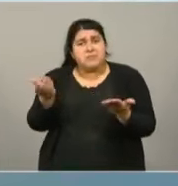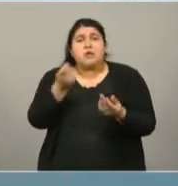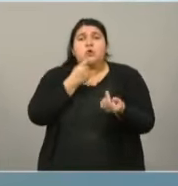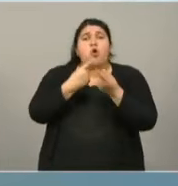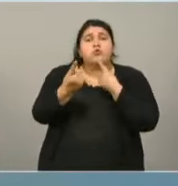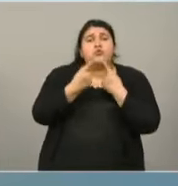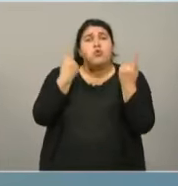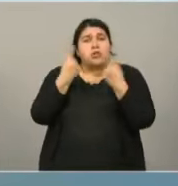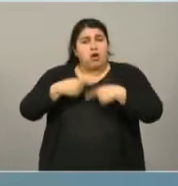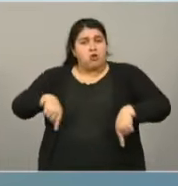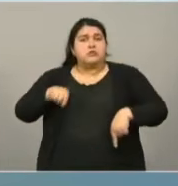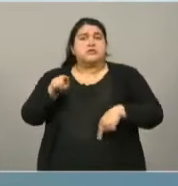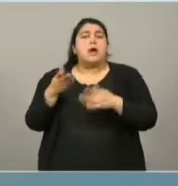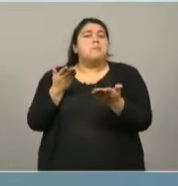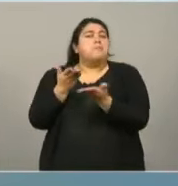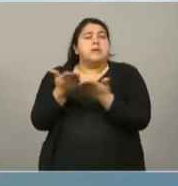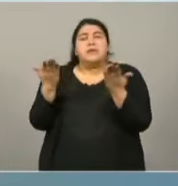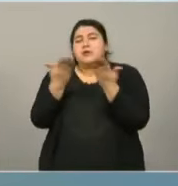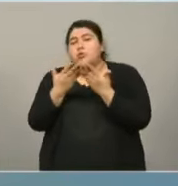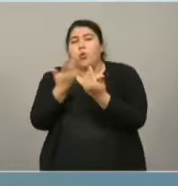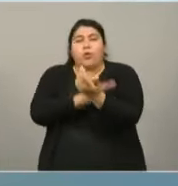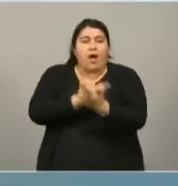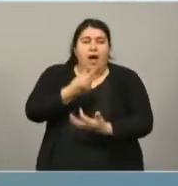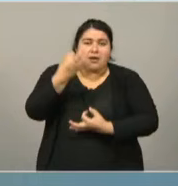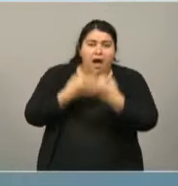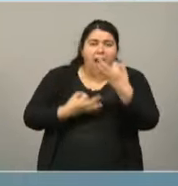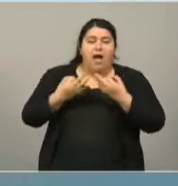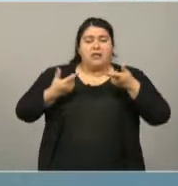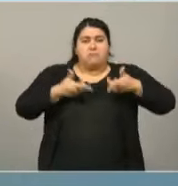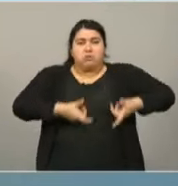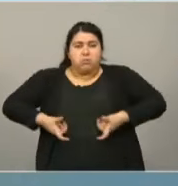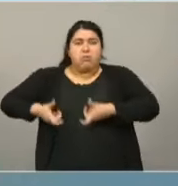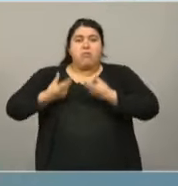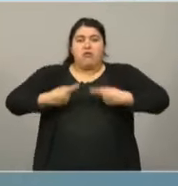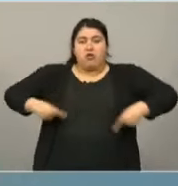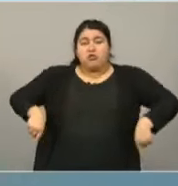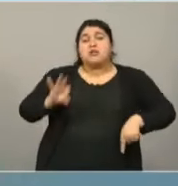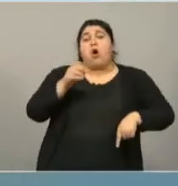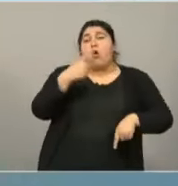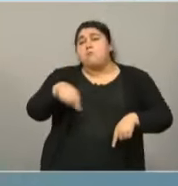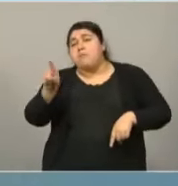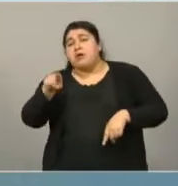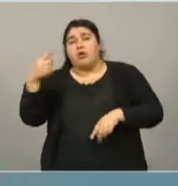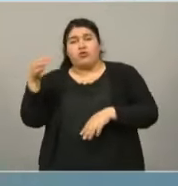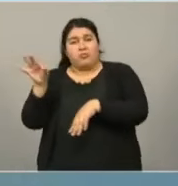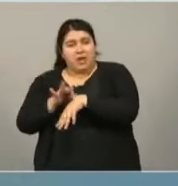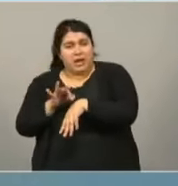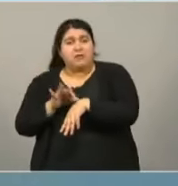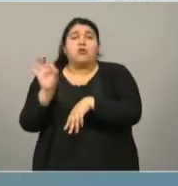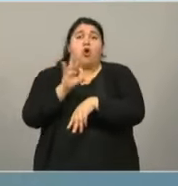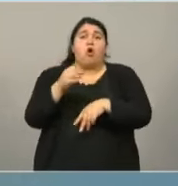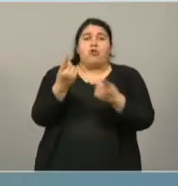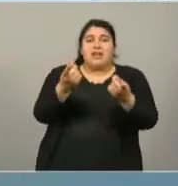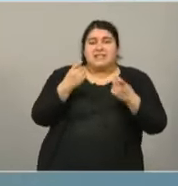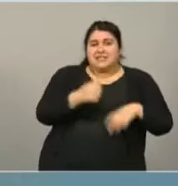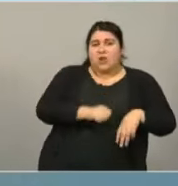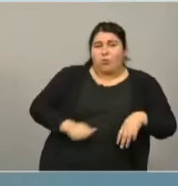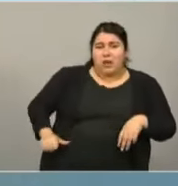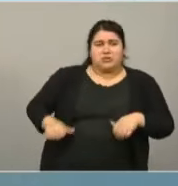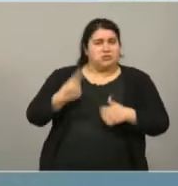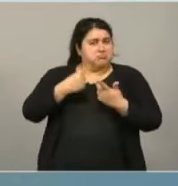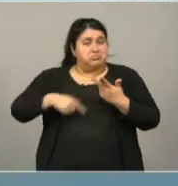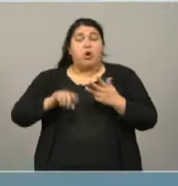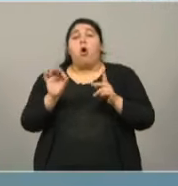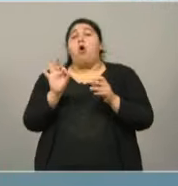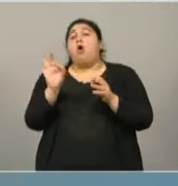consulta y le piden un estudio de laboratorio o imágenes o lo derivan a un especialista O tiene que hacerse una cirugía o necesita